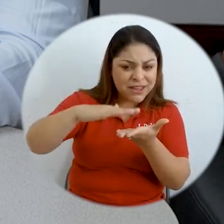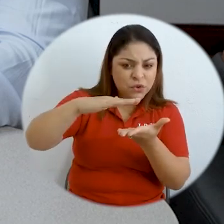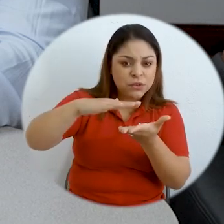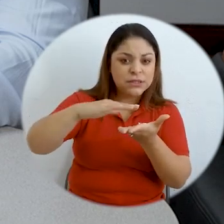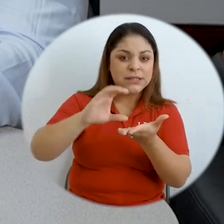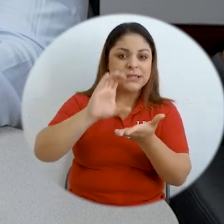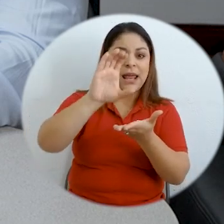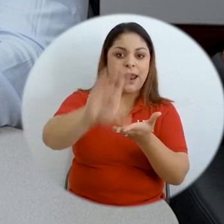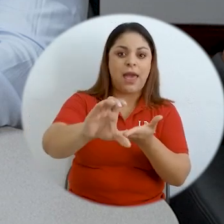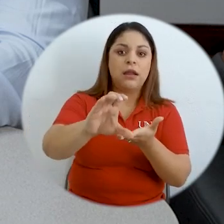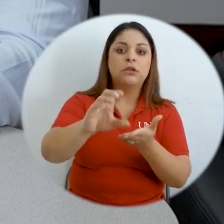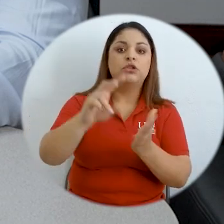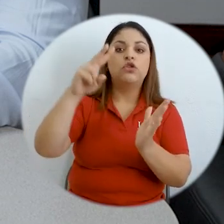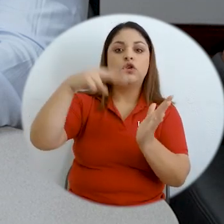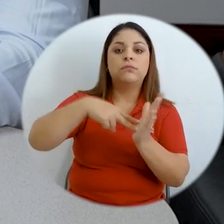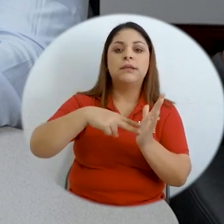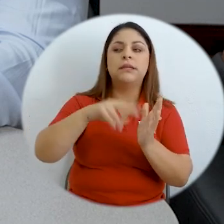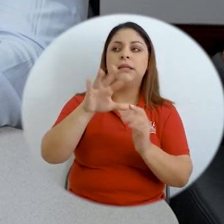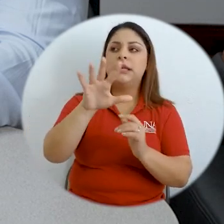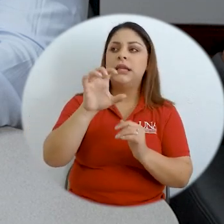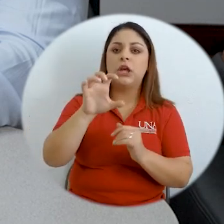materia salarial de